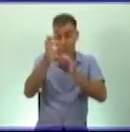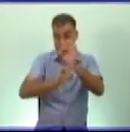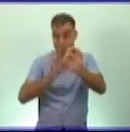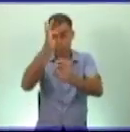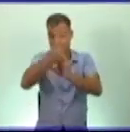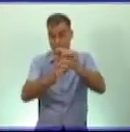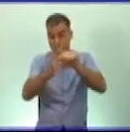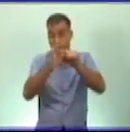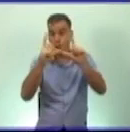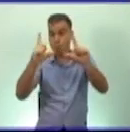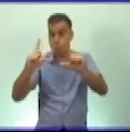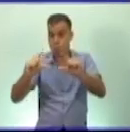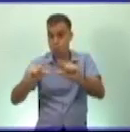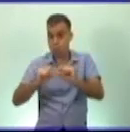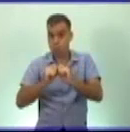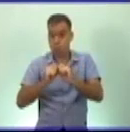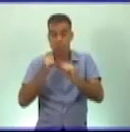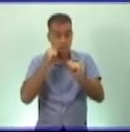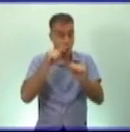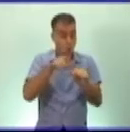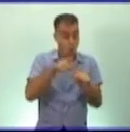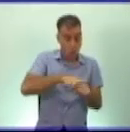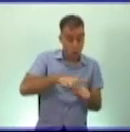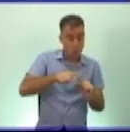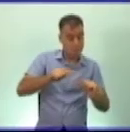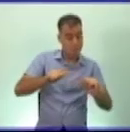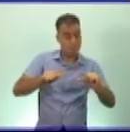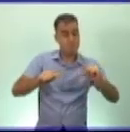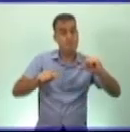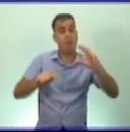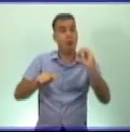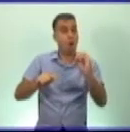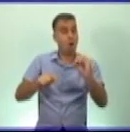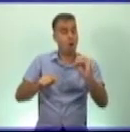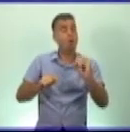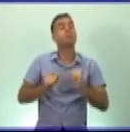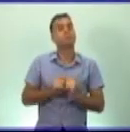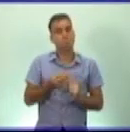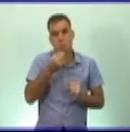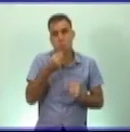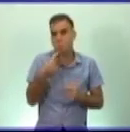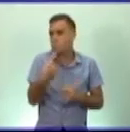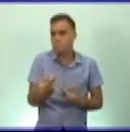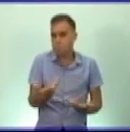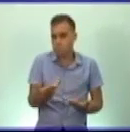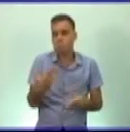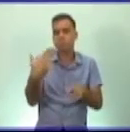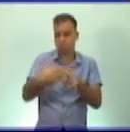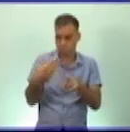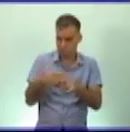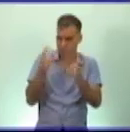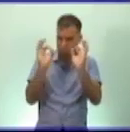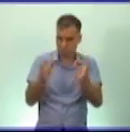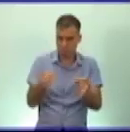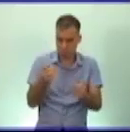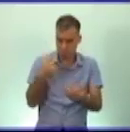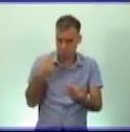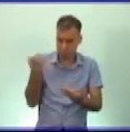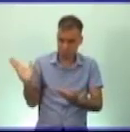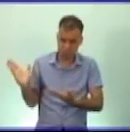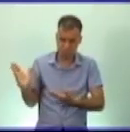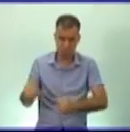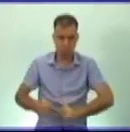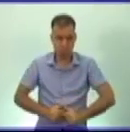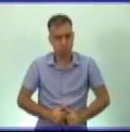y la ganancia de electrones en el caso del oxígeno. Por eso es que puedo decir que es de redox porque hay pérdida y